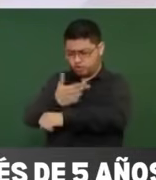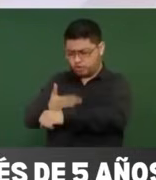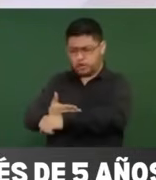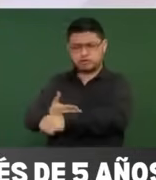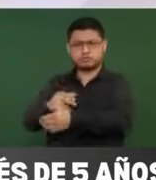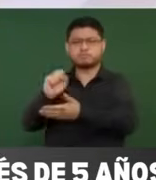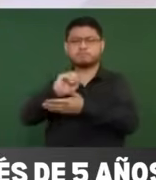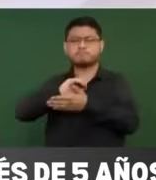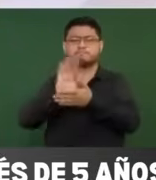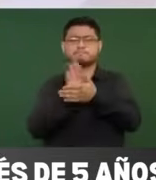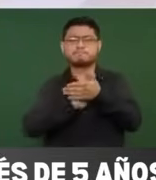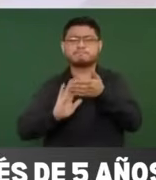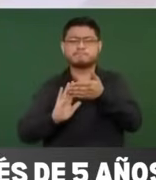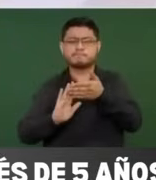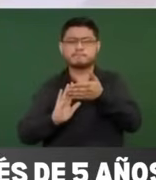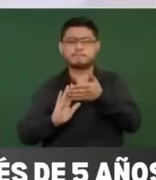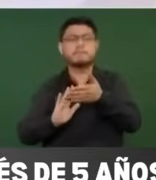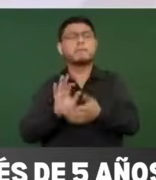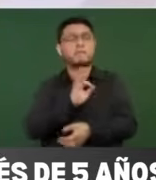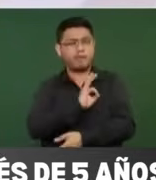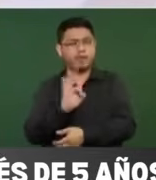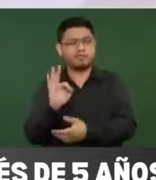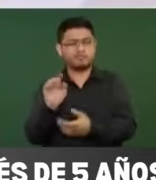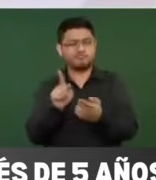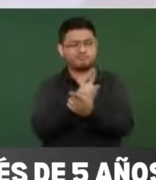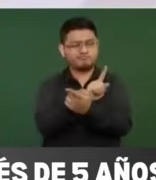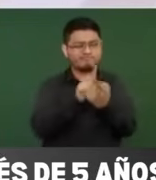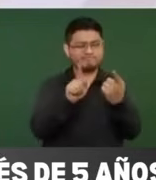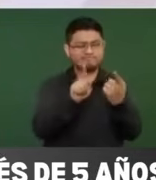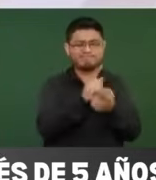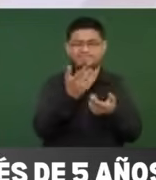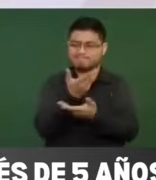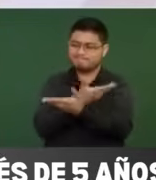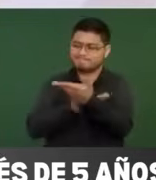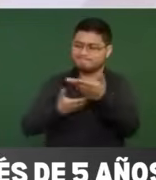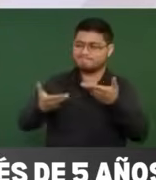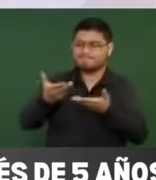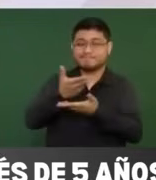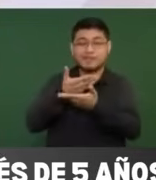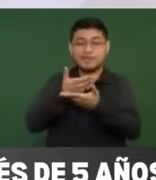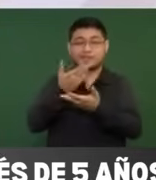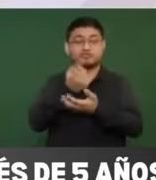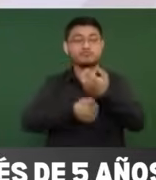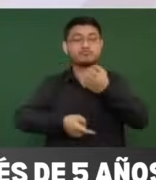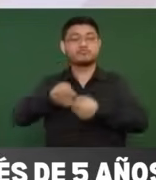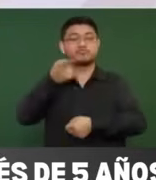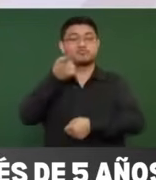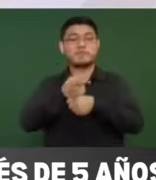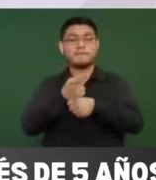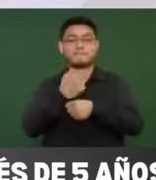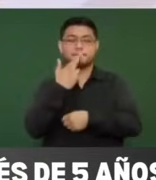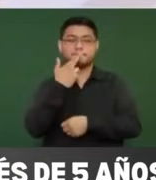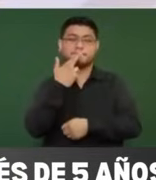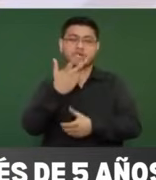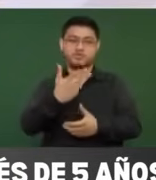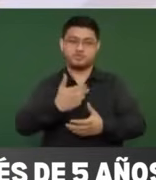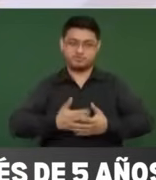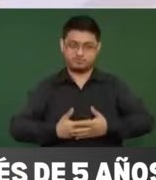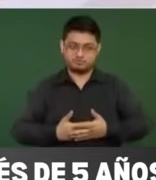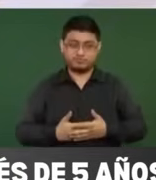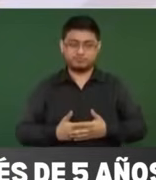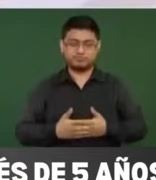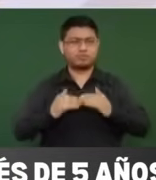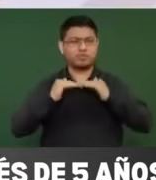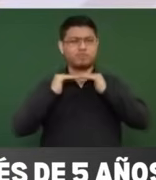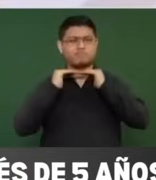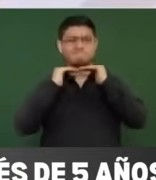austero es posible convivir en una sociedad mejor, más